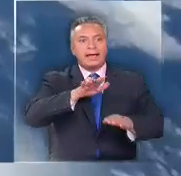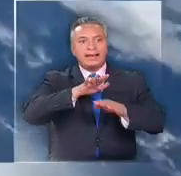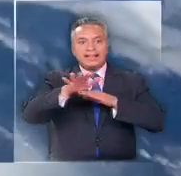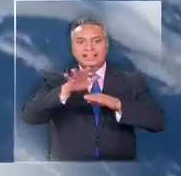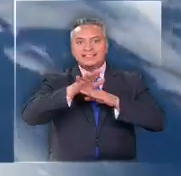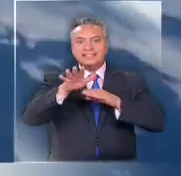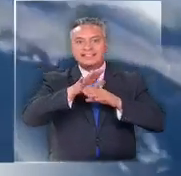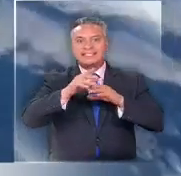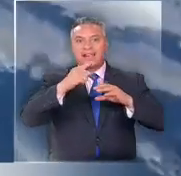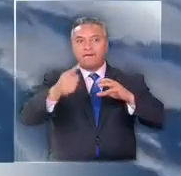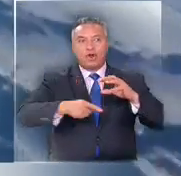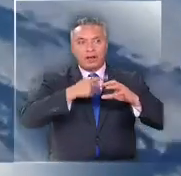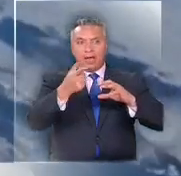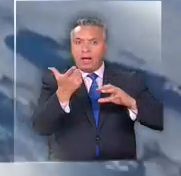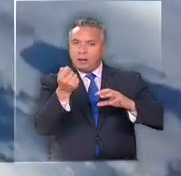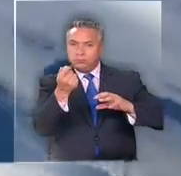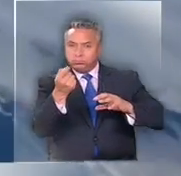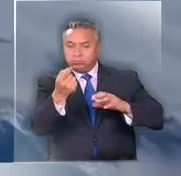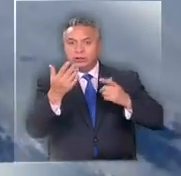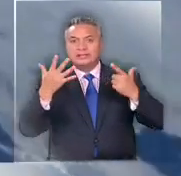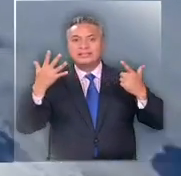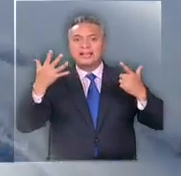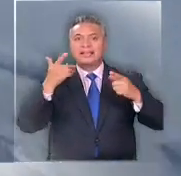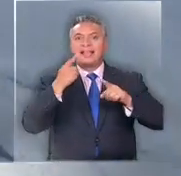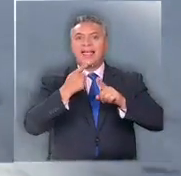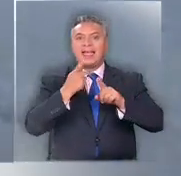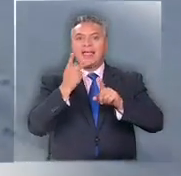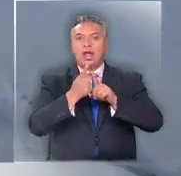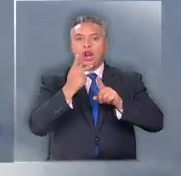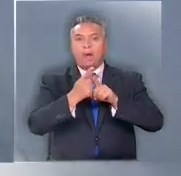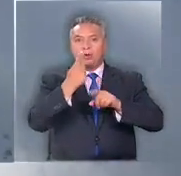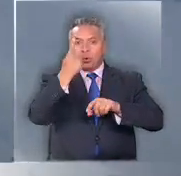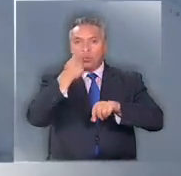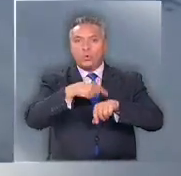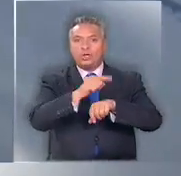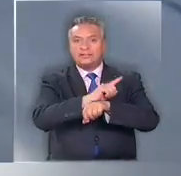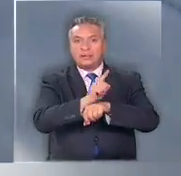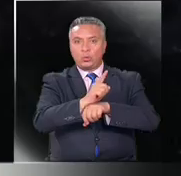cada día a una velocidad de 7 kilómetros por segundo.